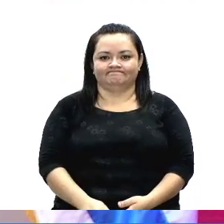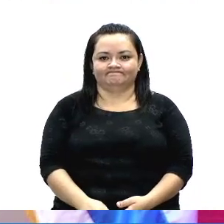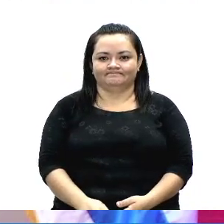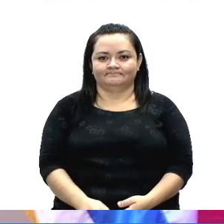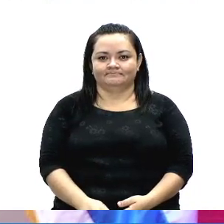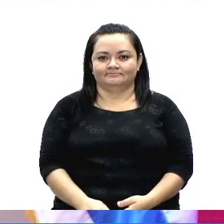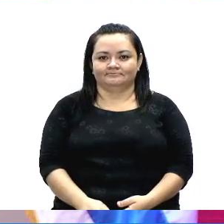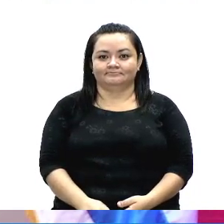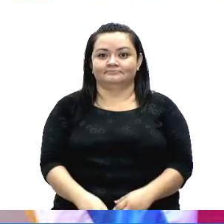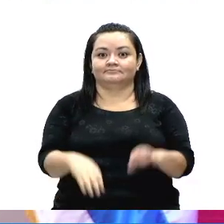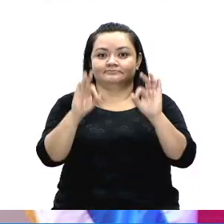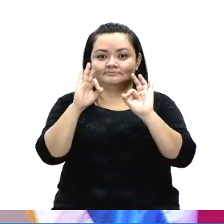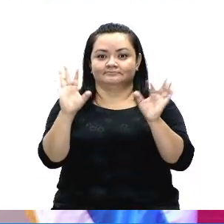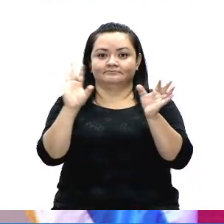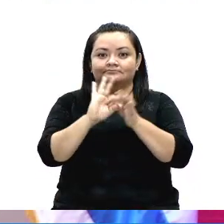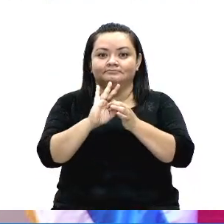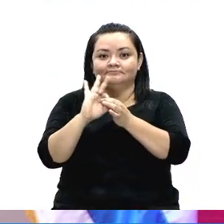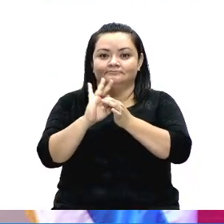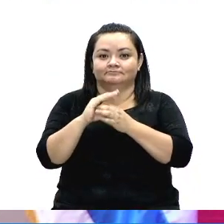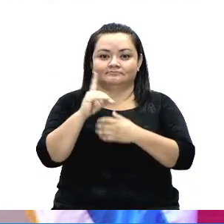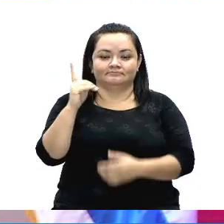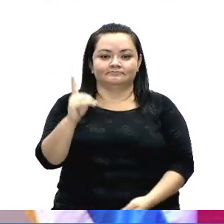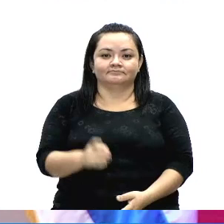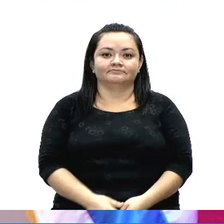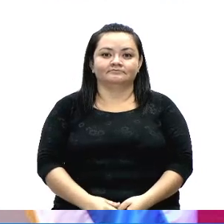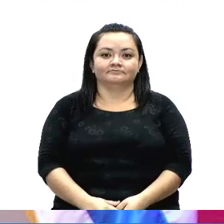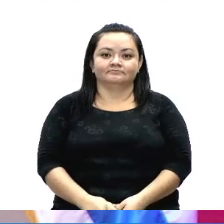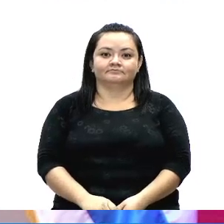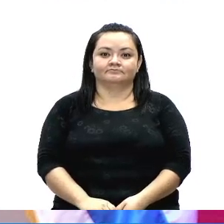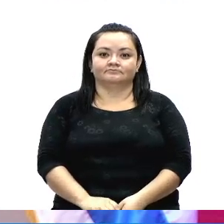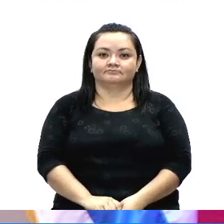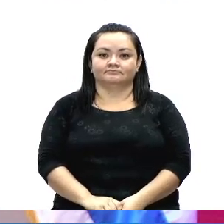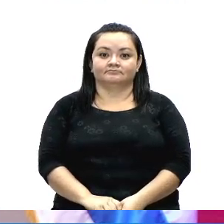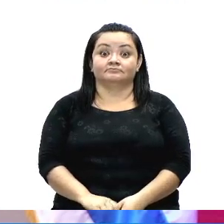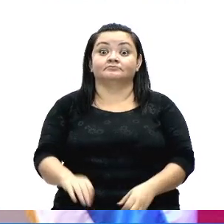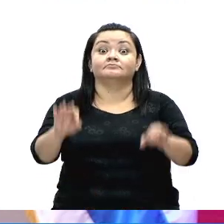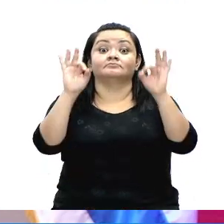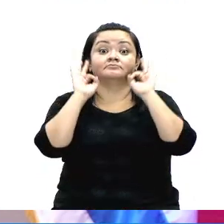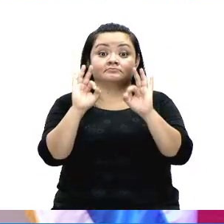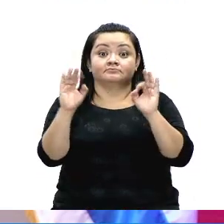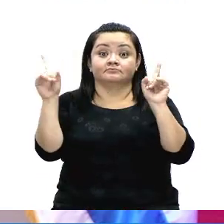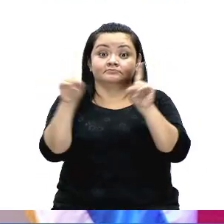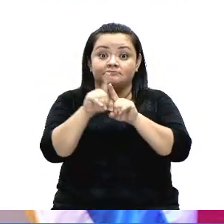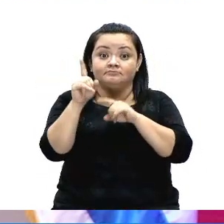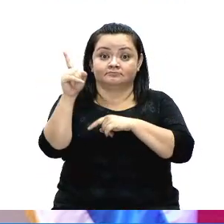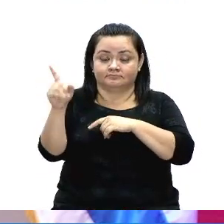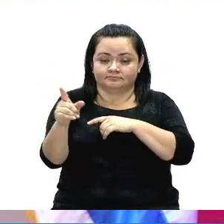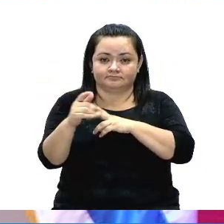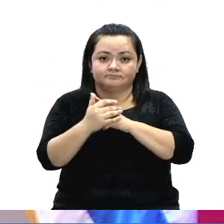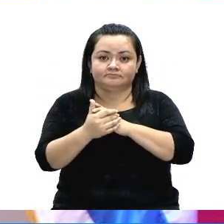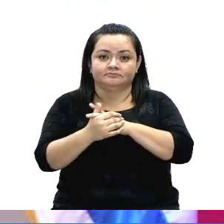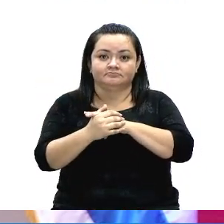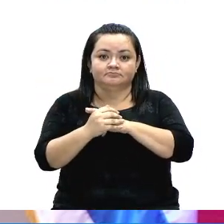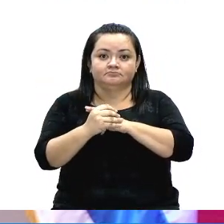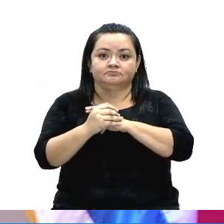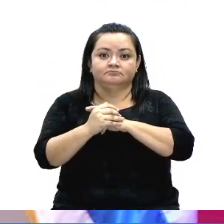a una mejor comunión con dios a una mejor cercanía con él